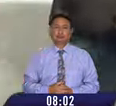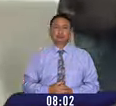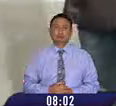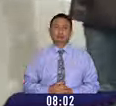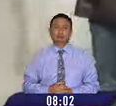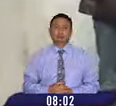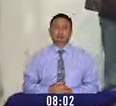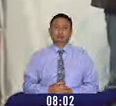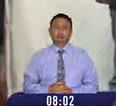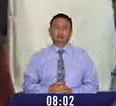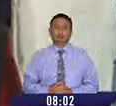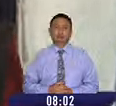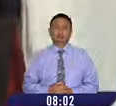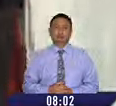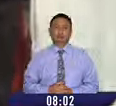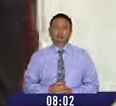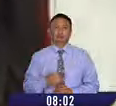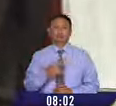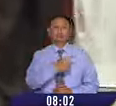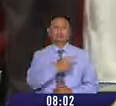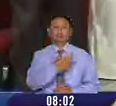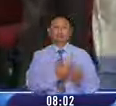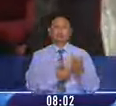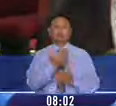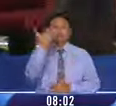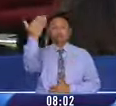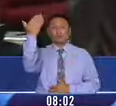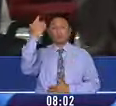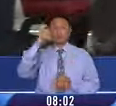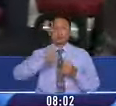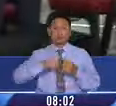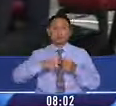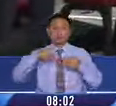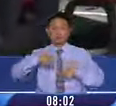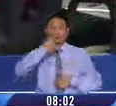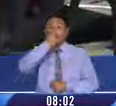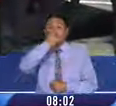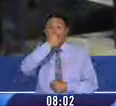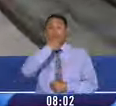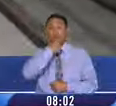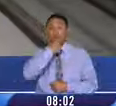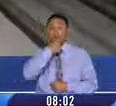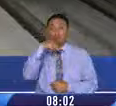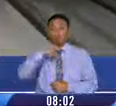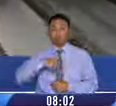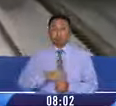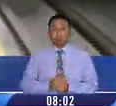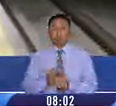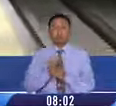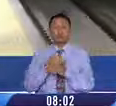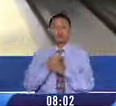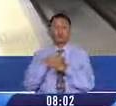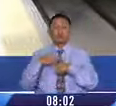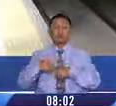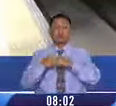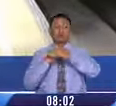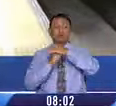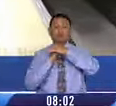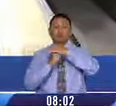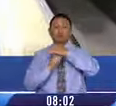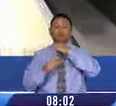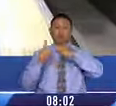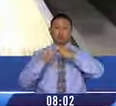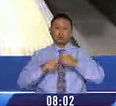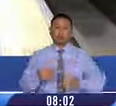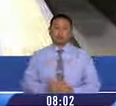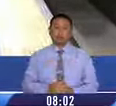Una de las principales preocupaciones del nuevo alcalde de Quito, Pavel Muñoz, es el funcionamiento del metro de la